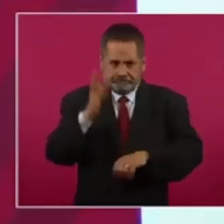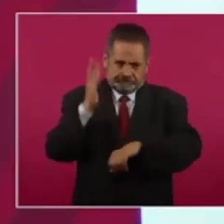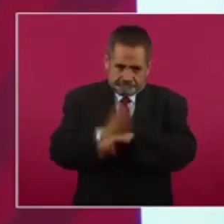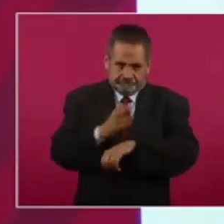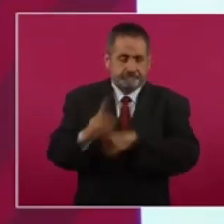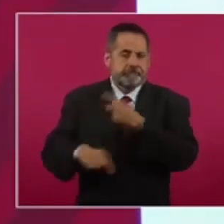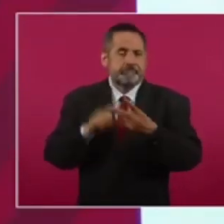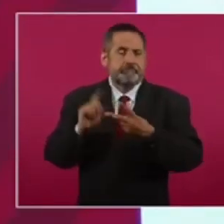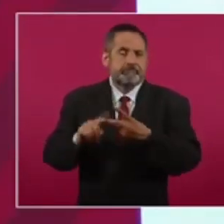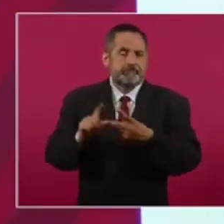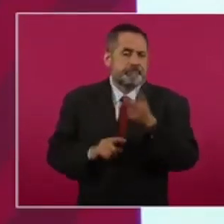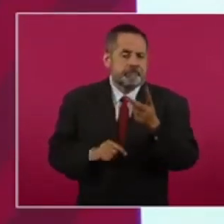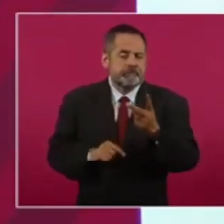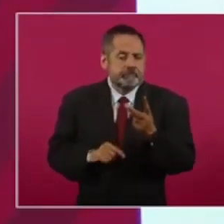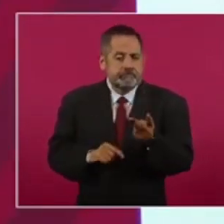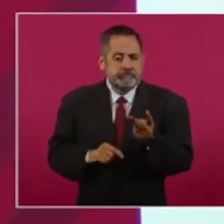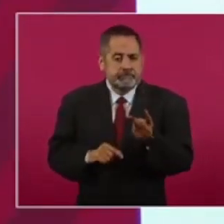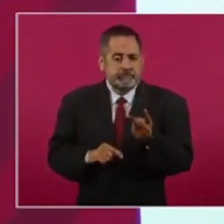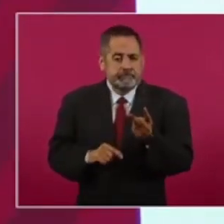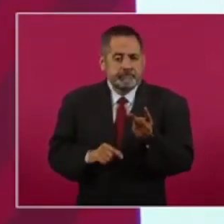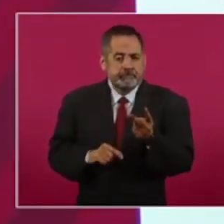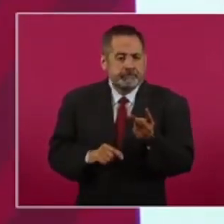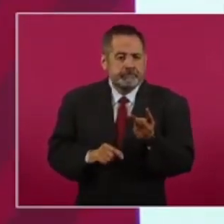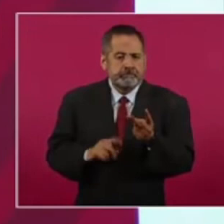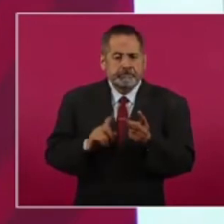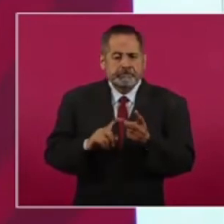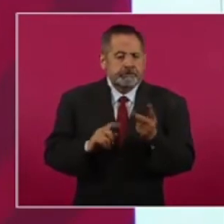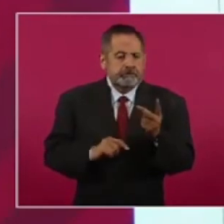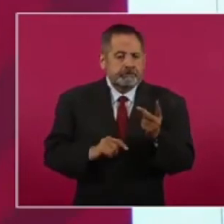Segundo, porque no hay